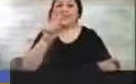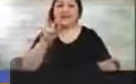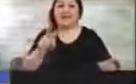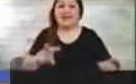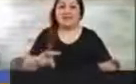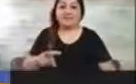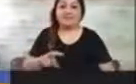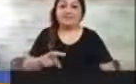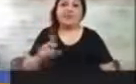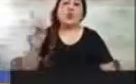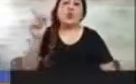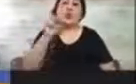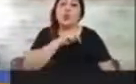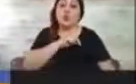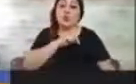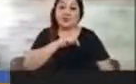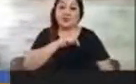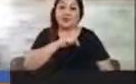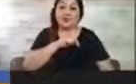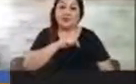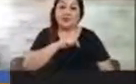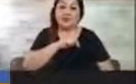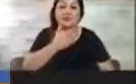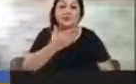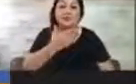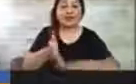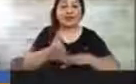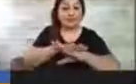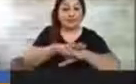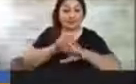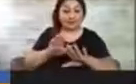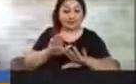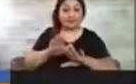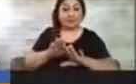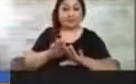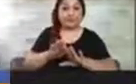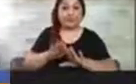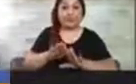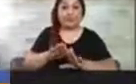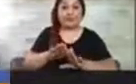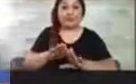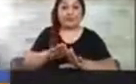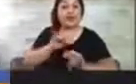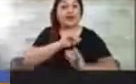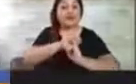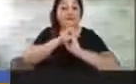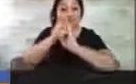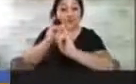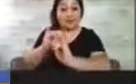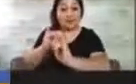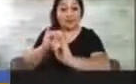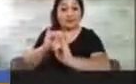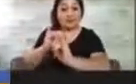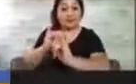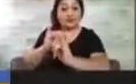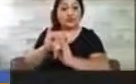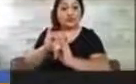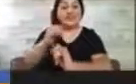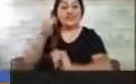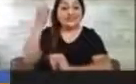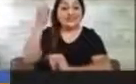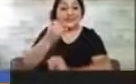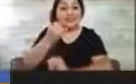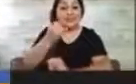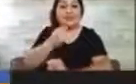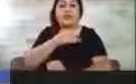Y por último, antes de cerrar, en cuanto al contenido, siempre utilizar la terminología correcta,